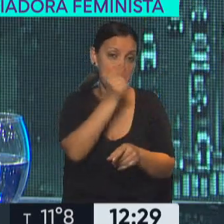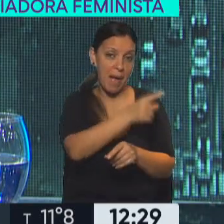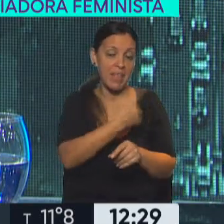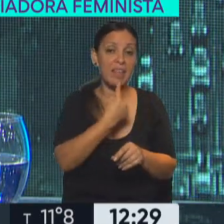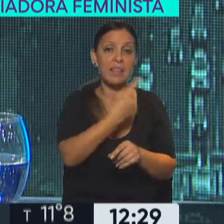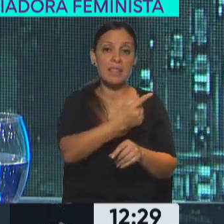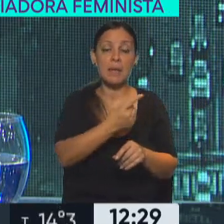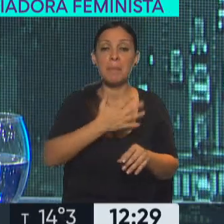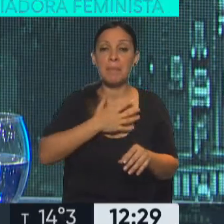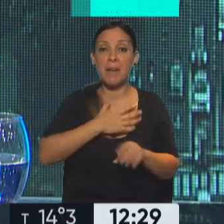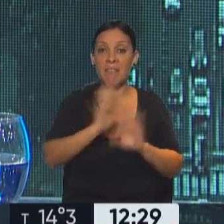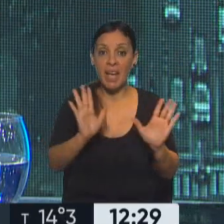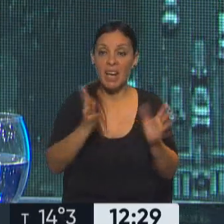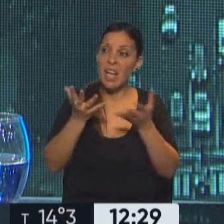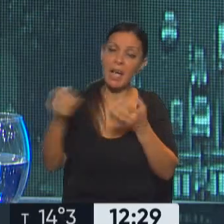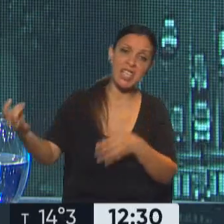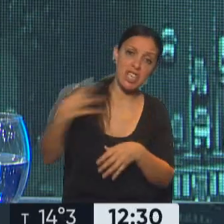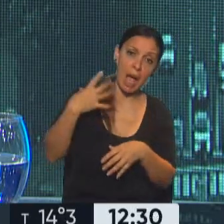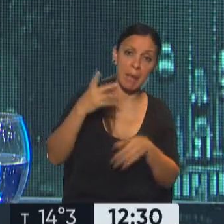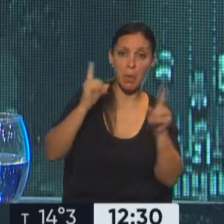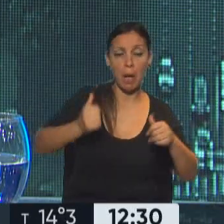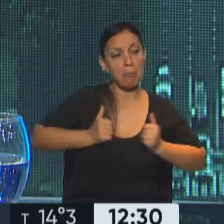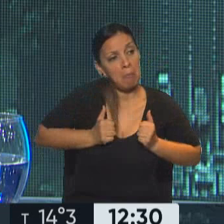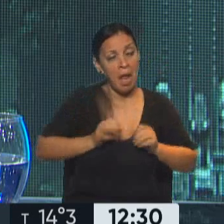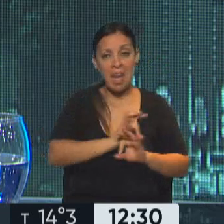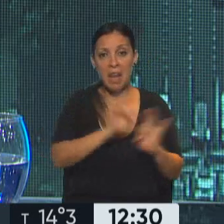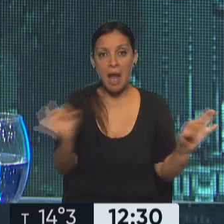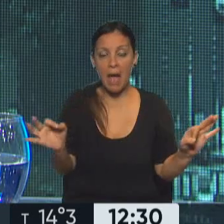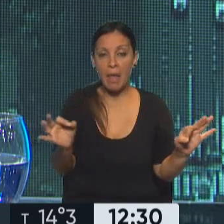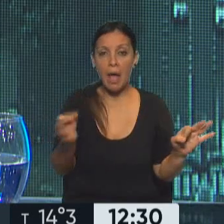ser dimitidos de cargos, por ejemplo, y entrar en una situación